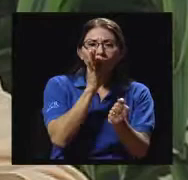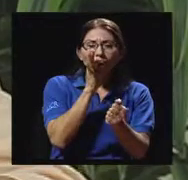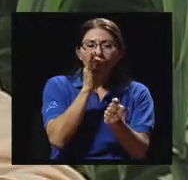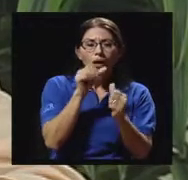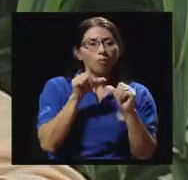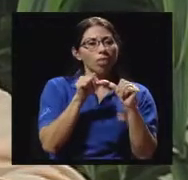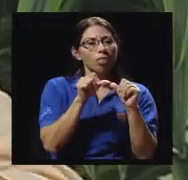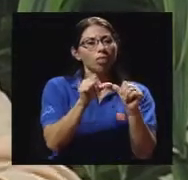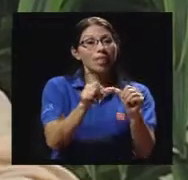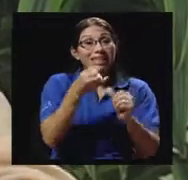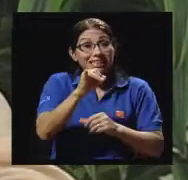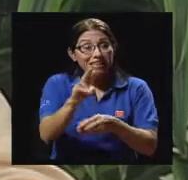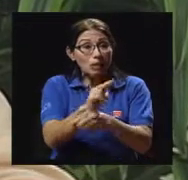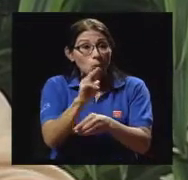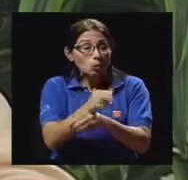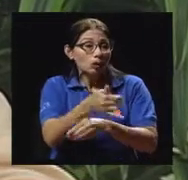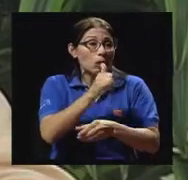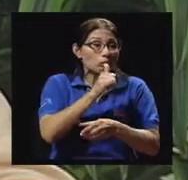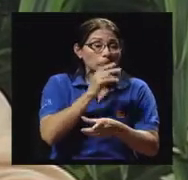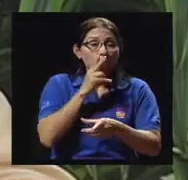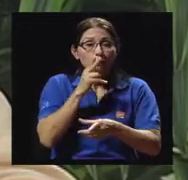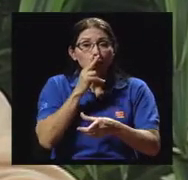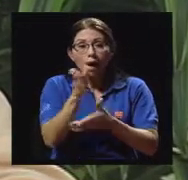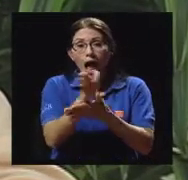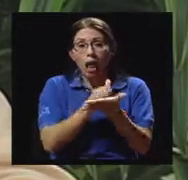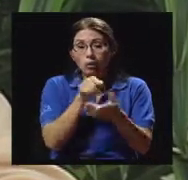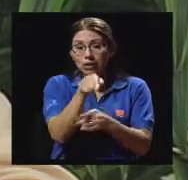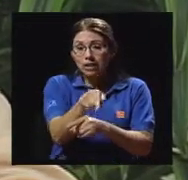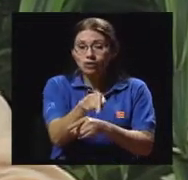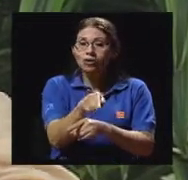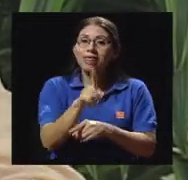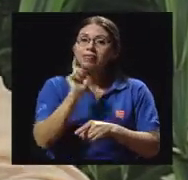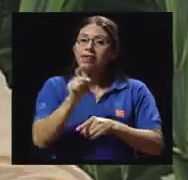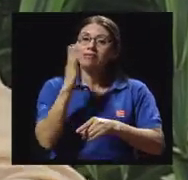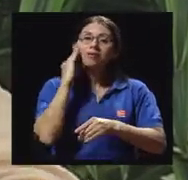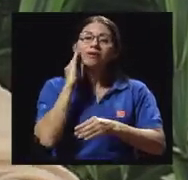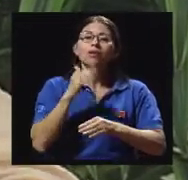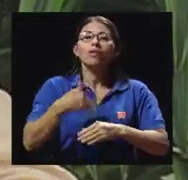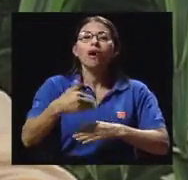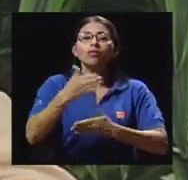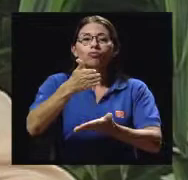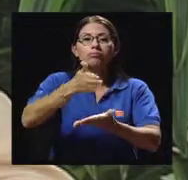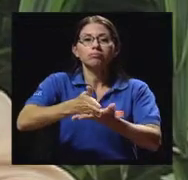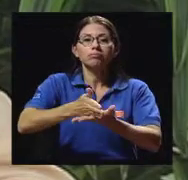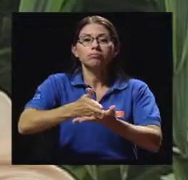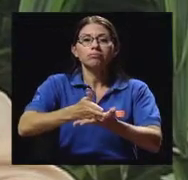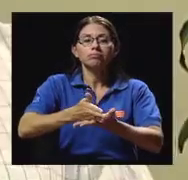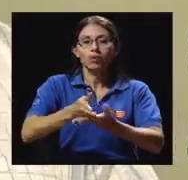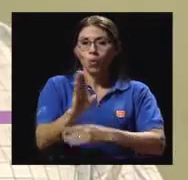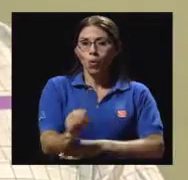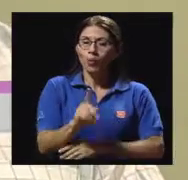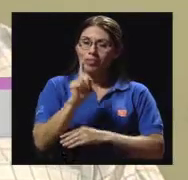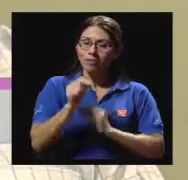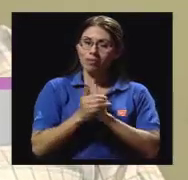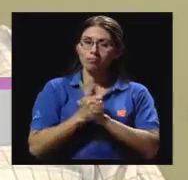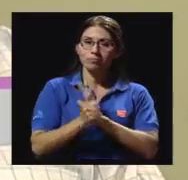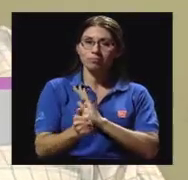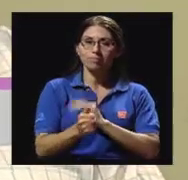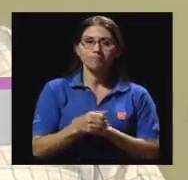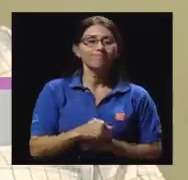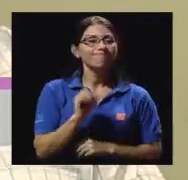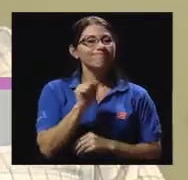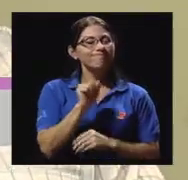cuando consumimos, saber hasta dónde podemos llegar. Entonces, un chico tiene que desarrollar esas habilidades. Sí, definitivamente